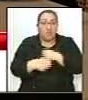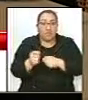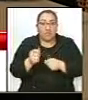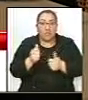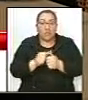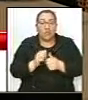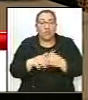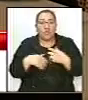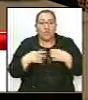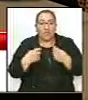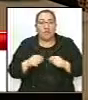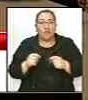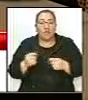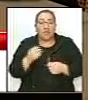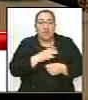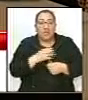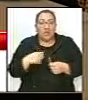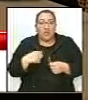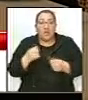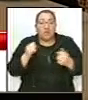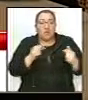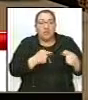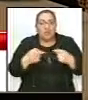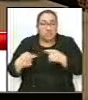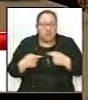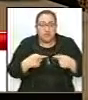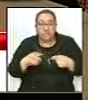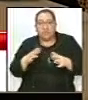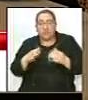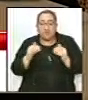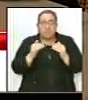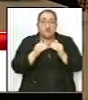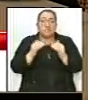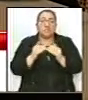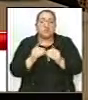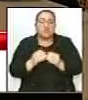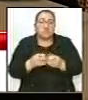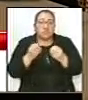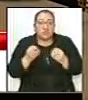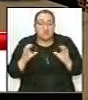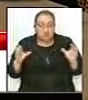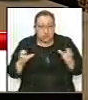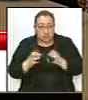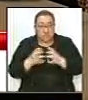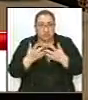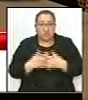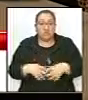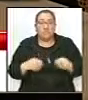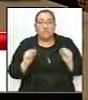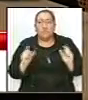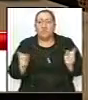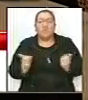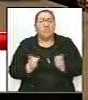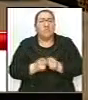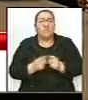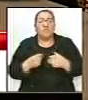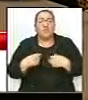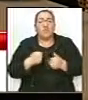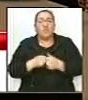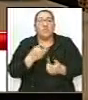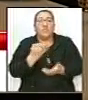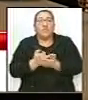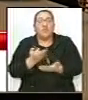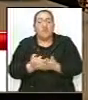cuando se trata del Estado, compiten en desigualdad de condiciones porque las MIPES muy pocas veces tienen esa capacidad de